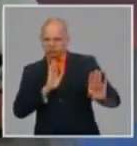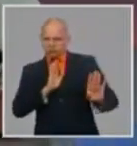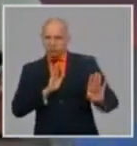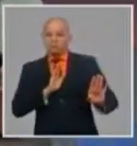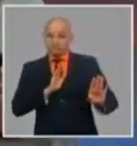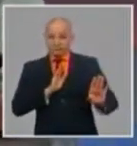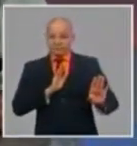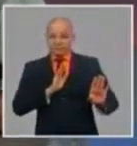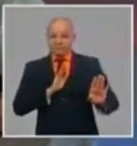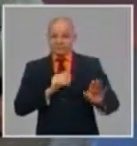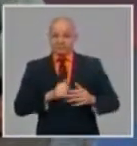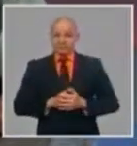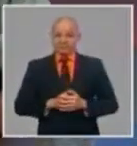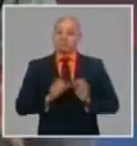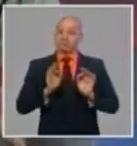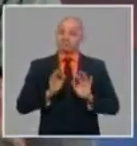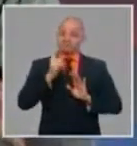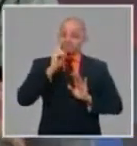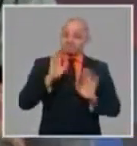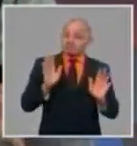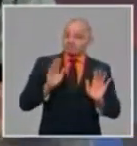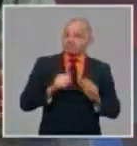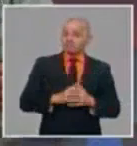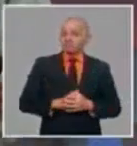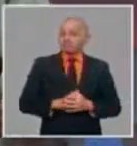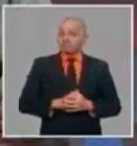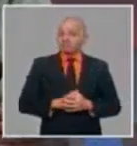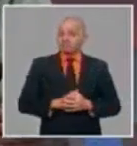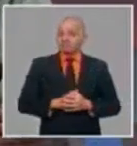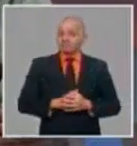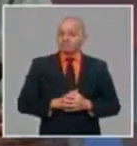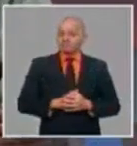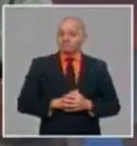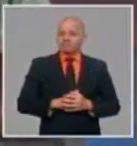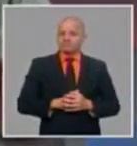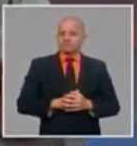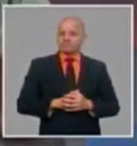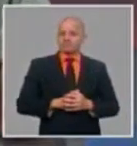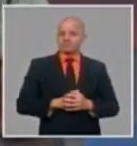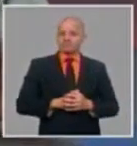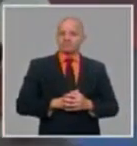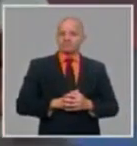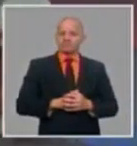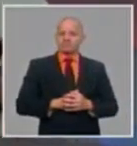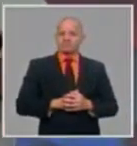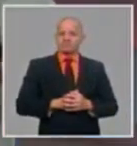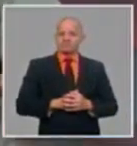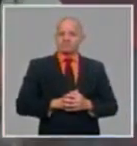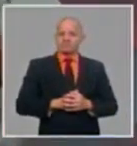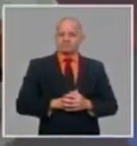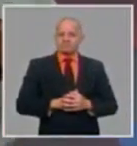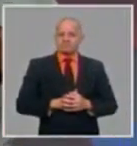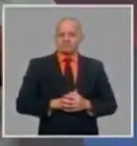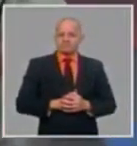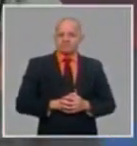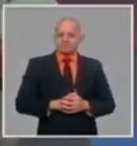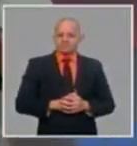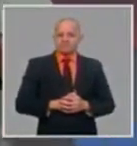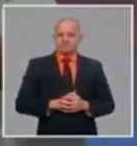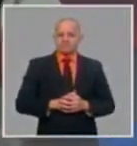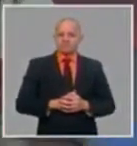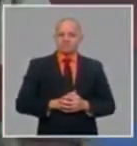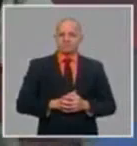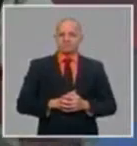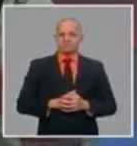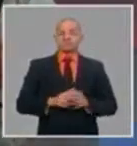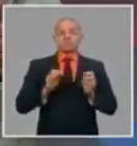Trump. Por tanto, por ahí parece que no vienen los tiros. Lo ha defendido y nadie se ha pronunciado, nadie ha hablado,